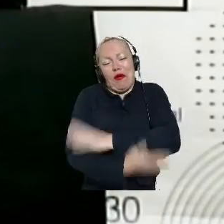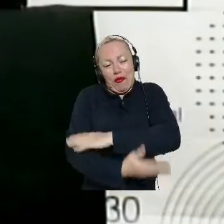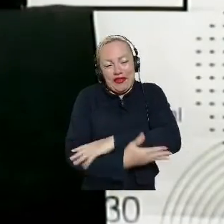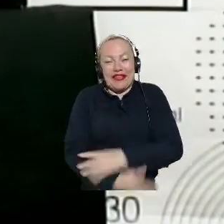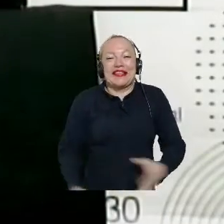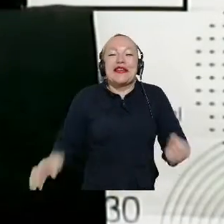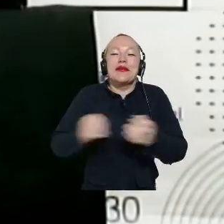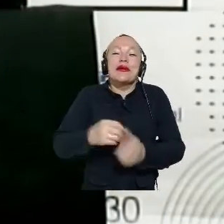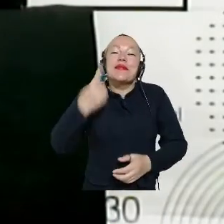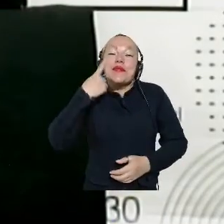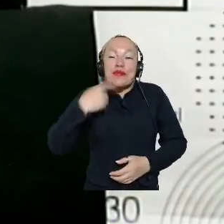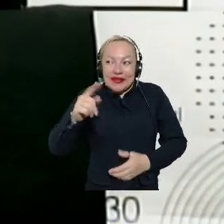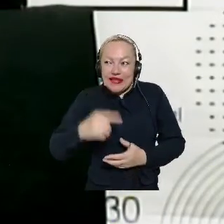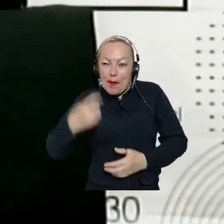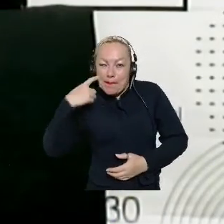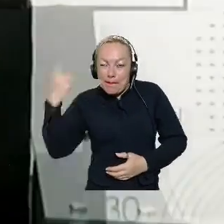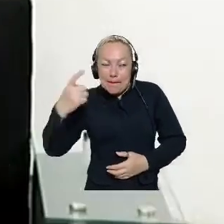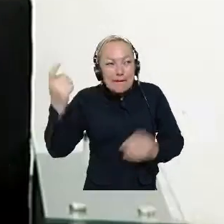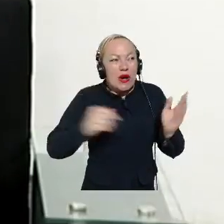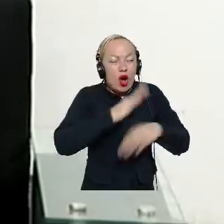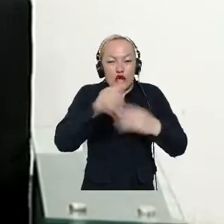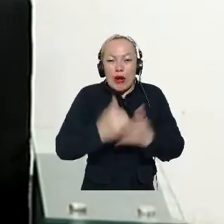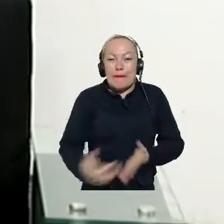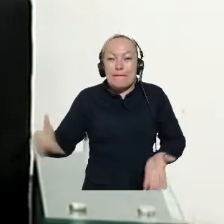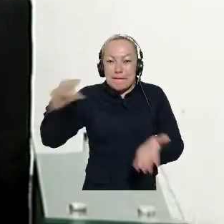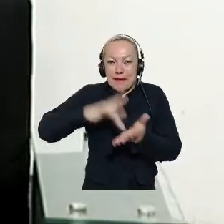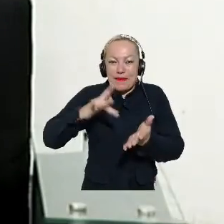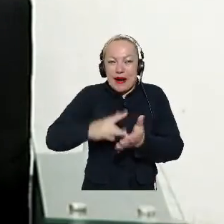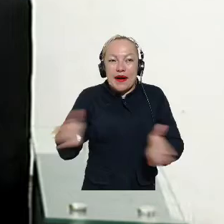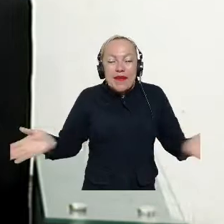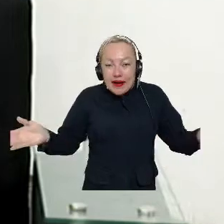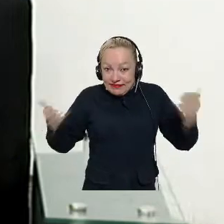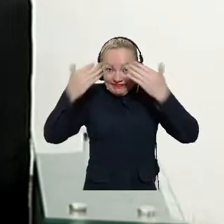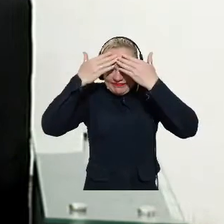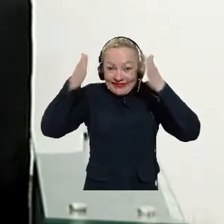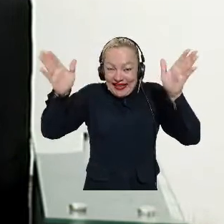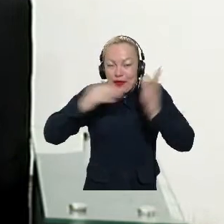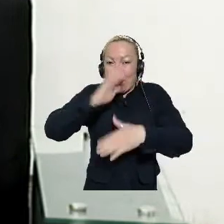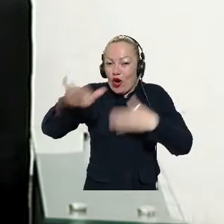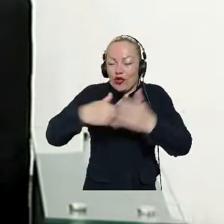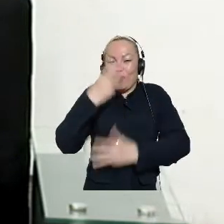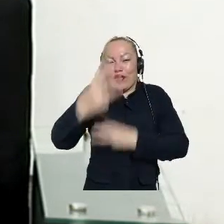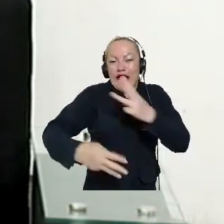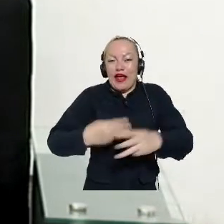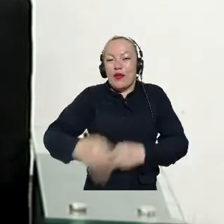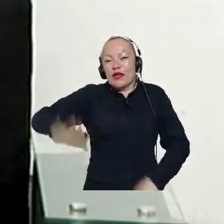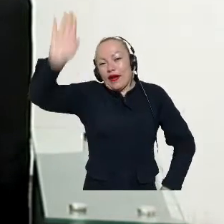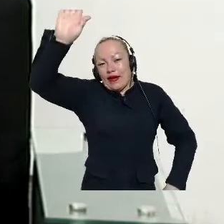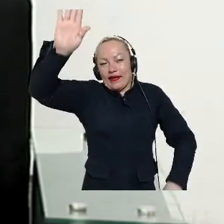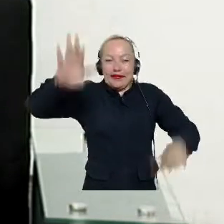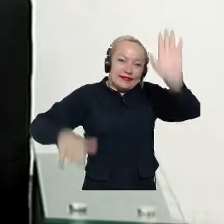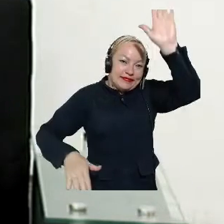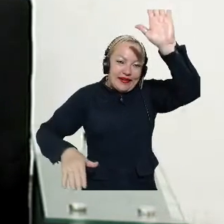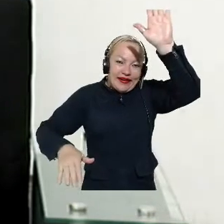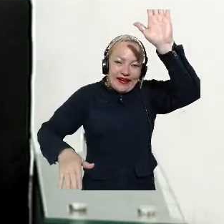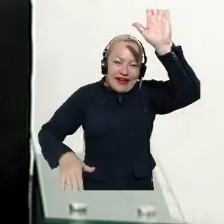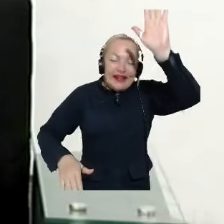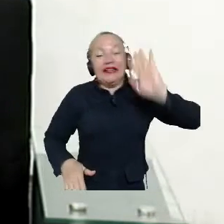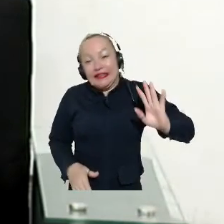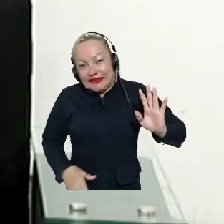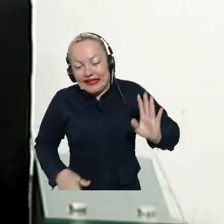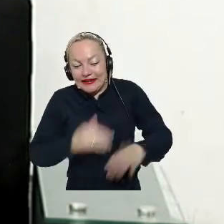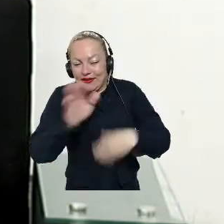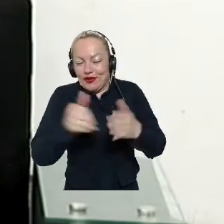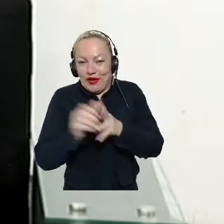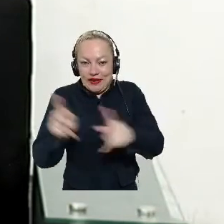Día en que se busca fomentar la participación democrática en el mundo. Que levante la mano todo el mundo, ¿cierto? Levanten la mano a la